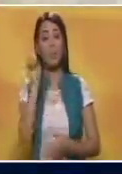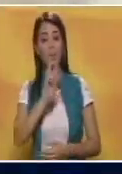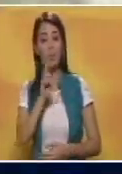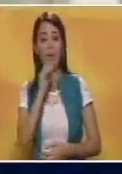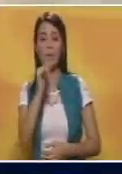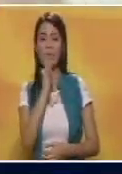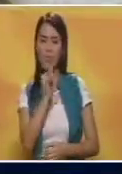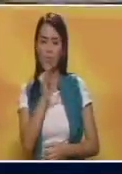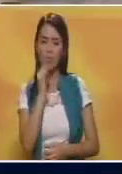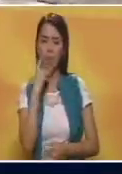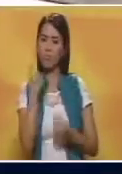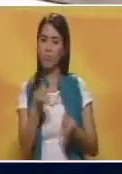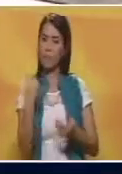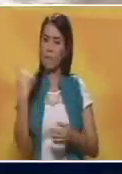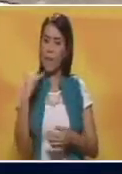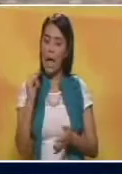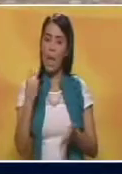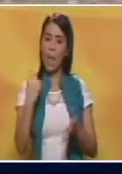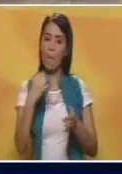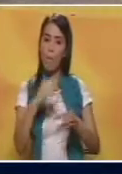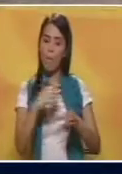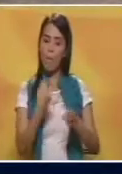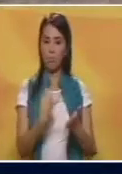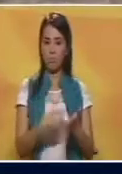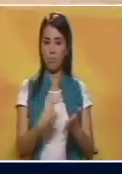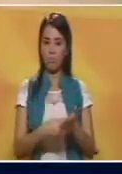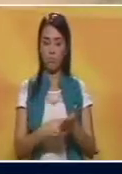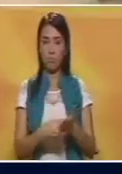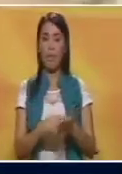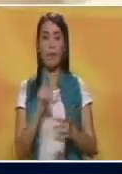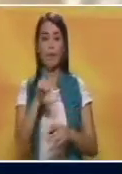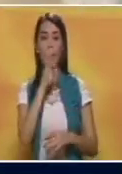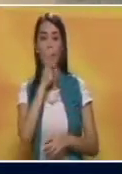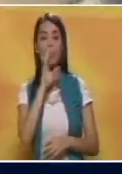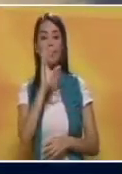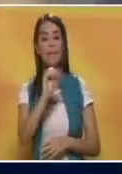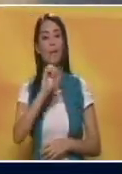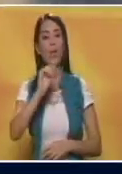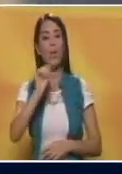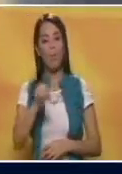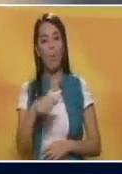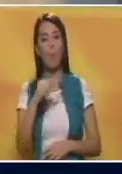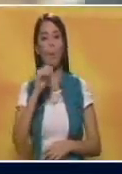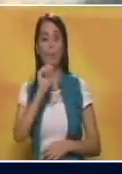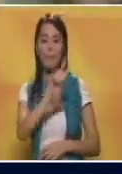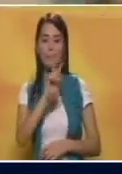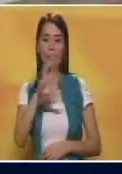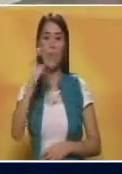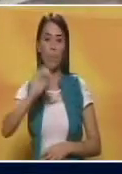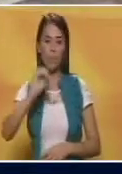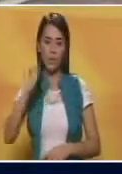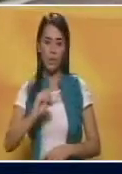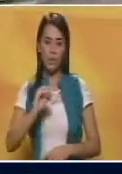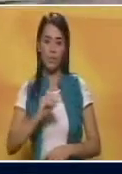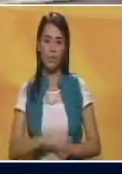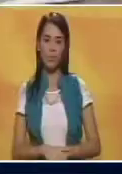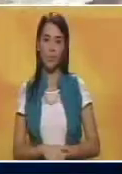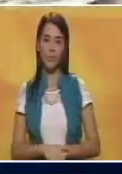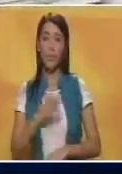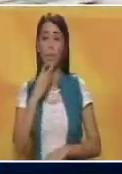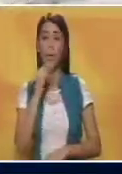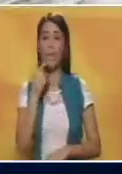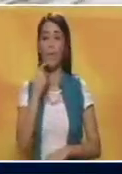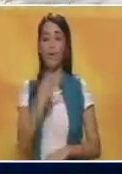los postulantes deben poseer los fondos disponibles así como la comisión bancaria de 0.25 por ciento cuando se trate de postura de